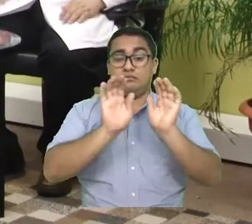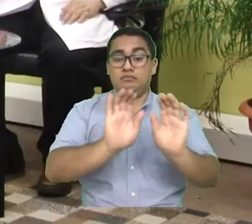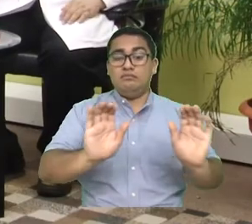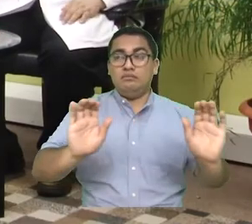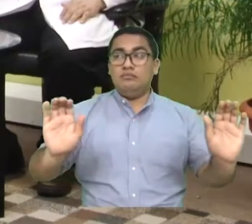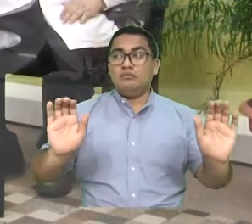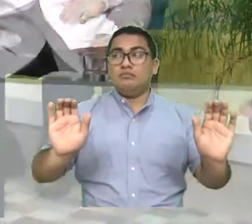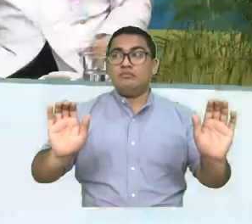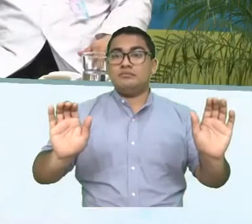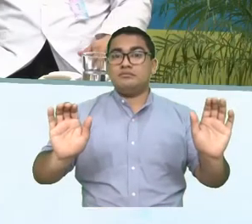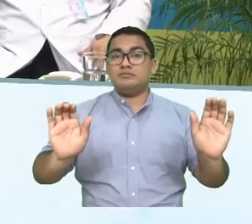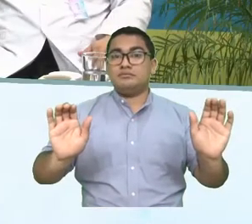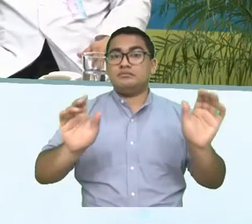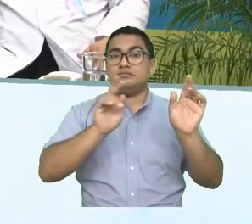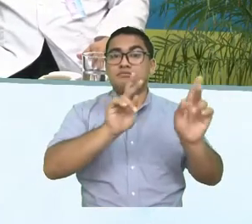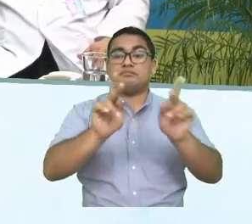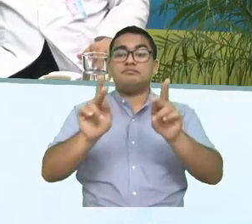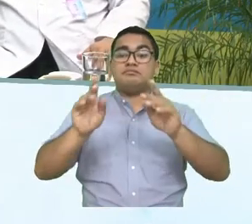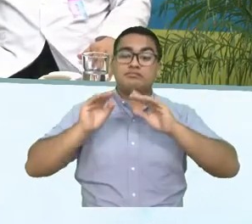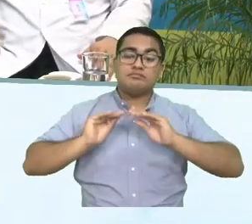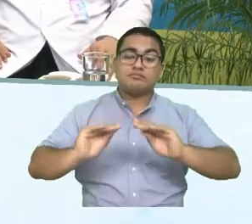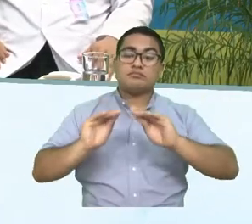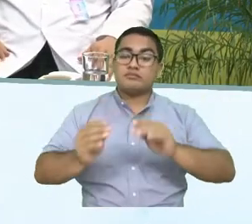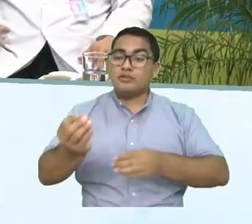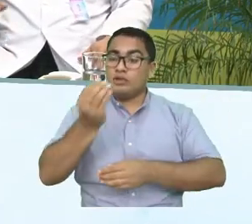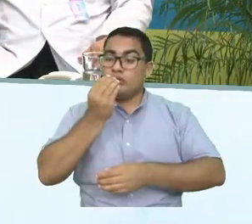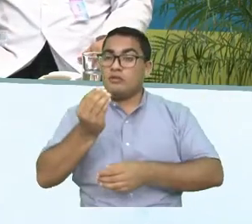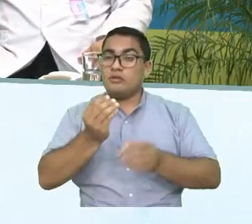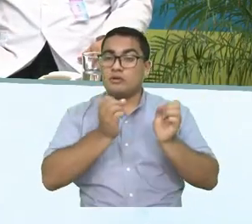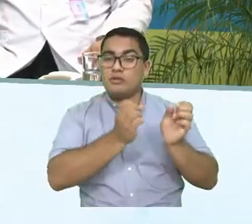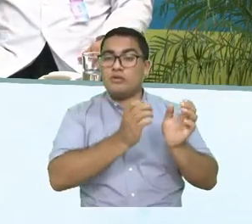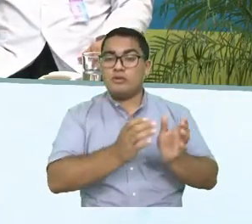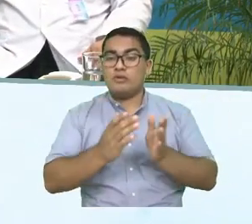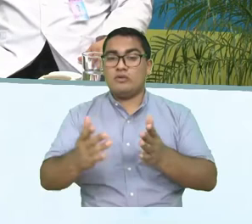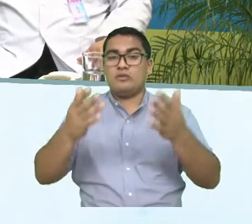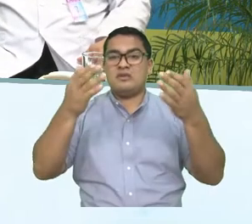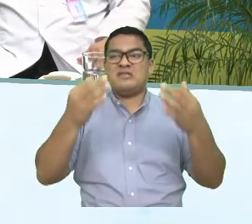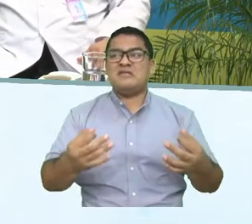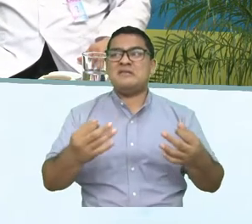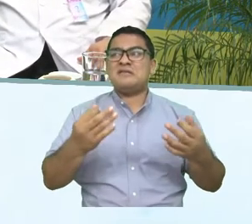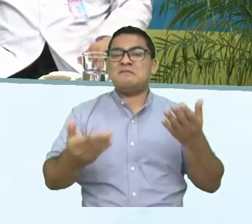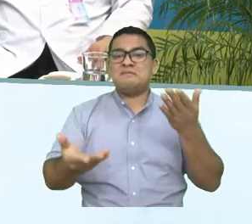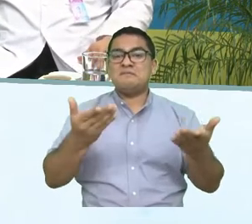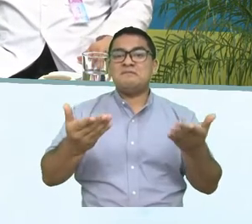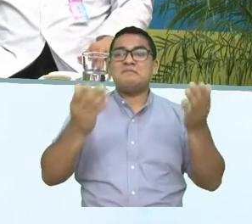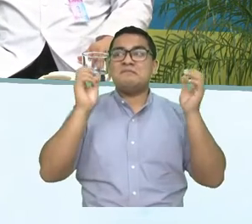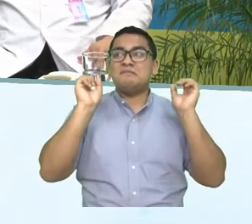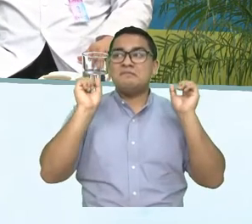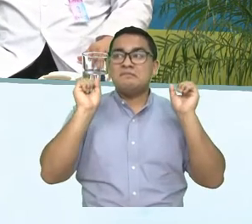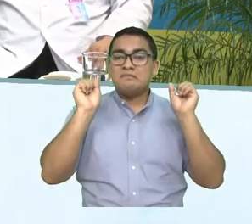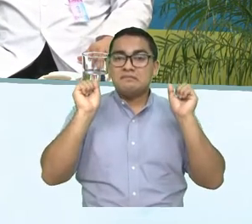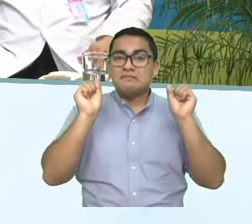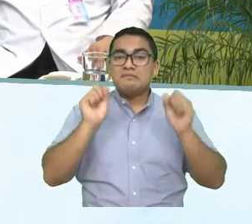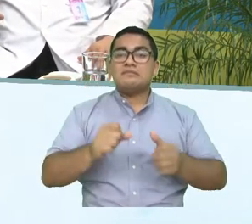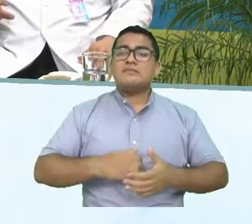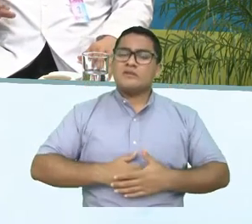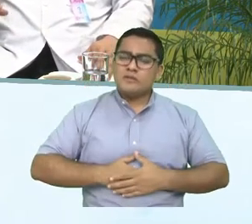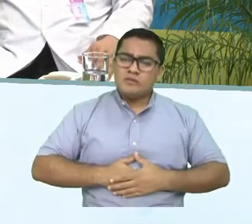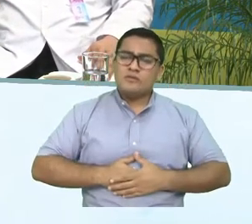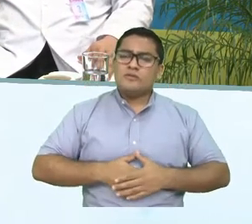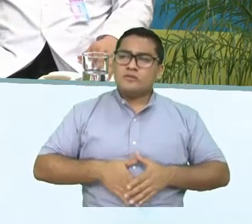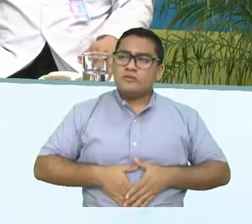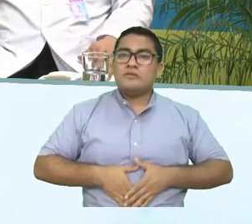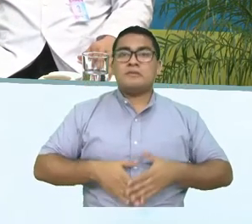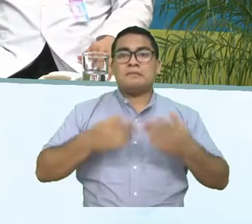cuando nosotros les vamos enseñando a comer bien, entonces ellos, por lo general, sí pueden llegar a tener el proceso gástrico. Sí. Claro, pero por lo